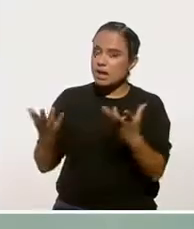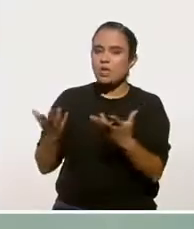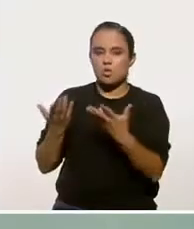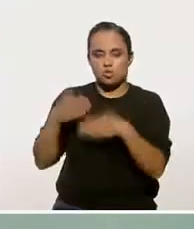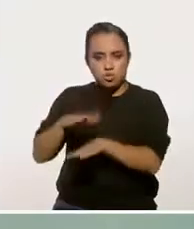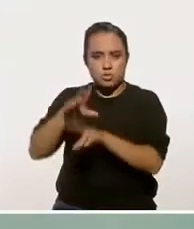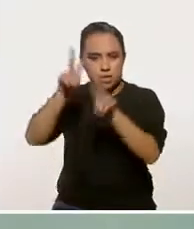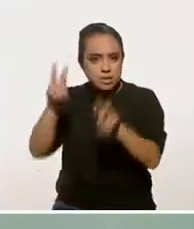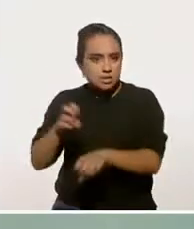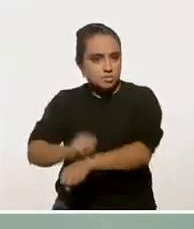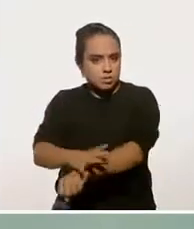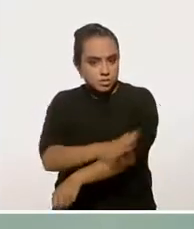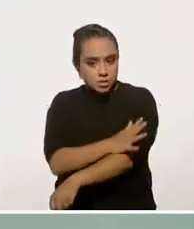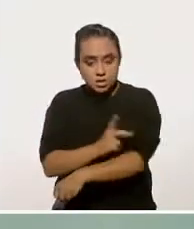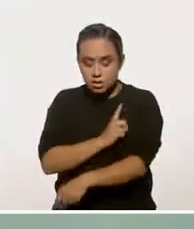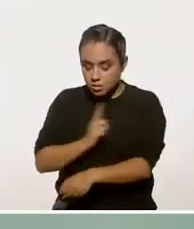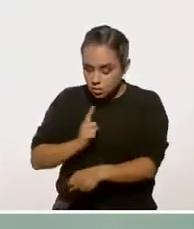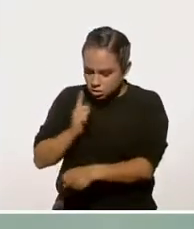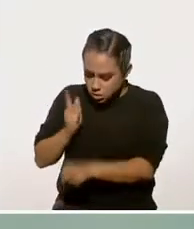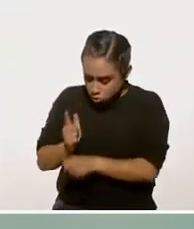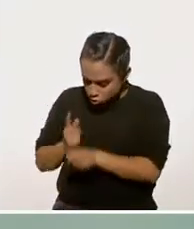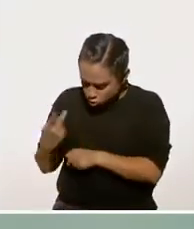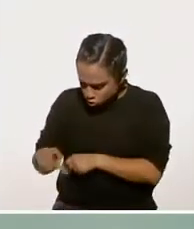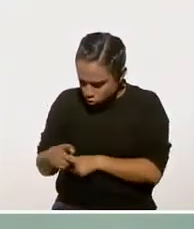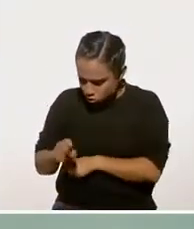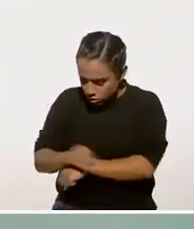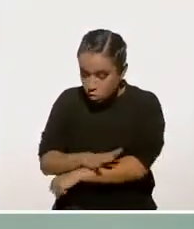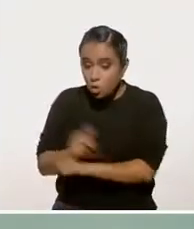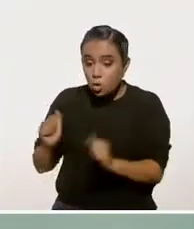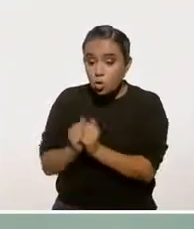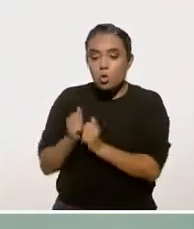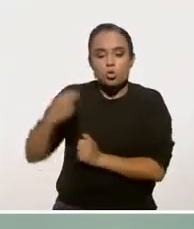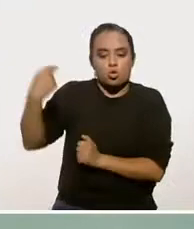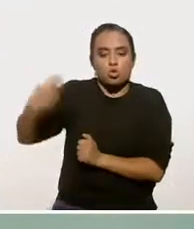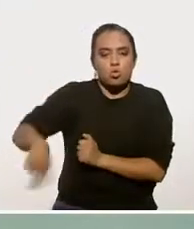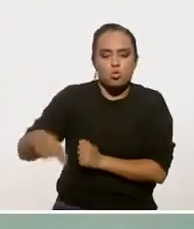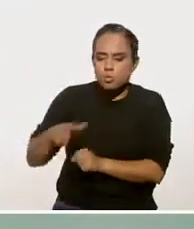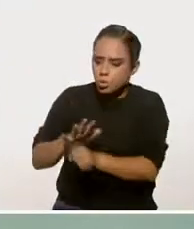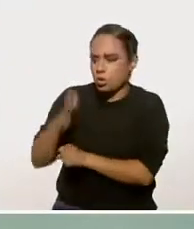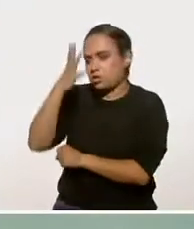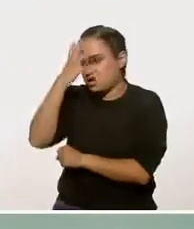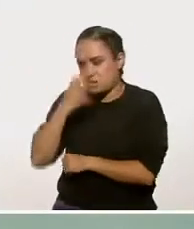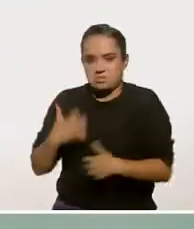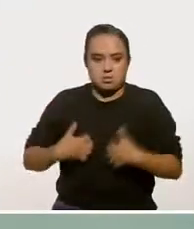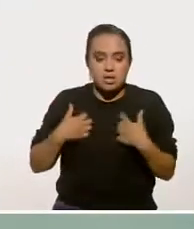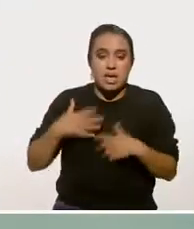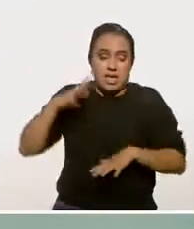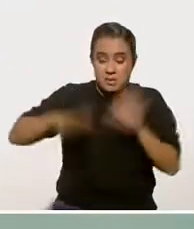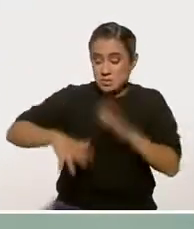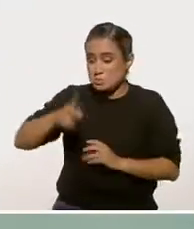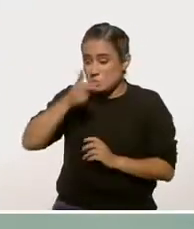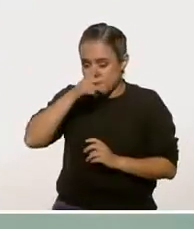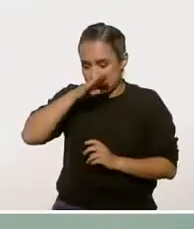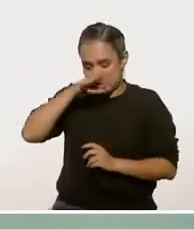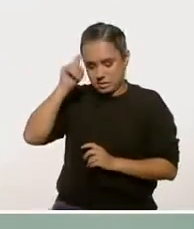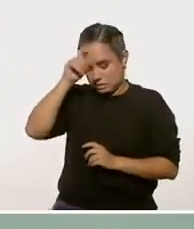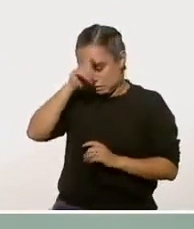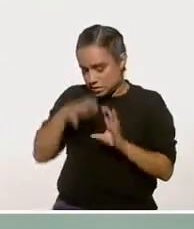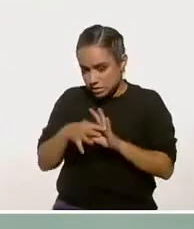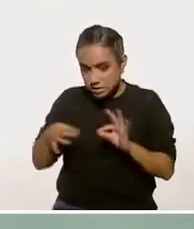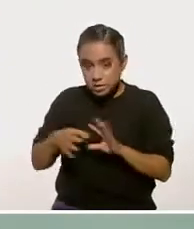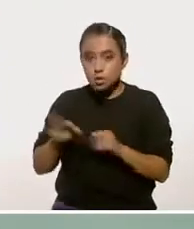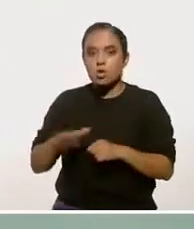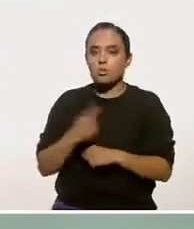sea, ayudarles a identificarlas y sobre todo nombrarlas, ¿no? Que eso es algo que de repente a los papás nos cuesta como trabajo porque no